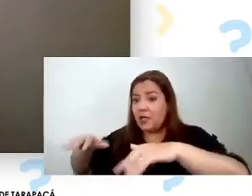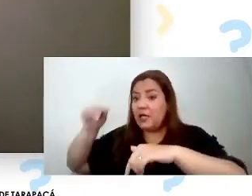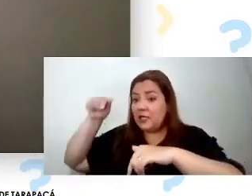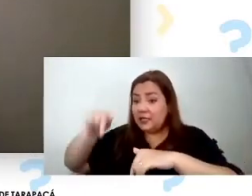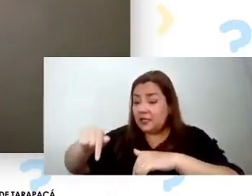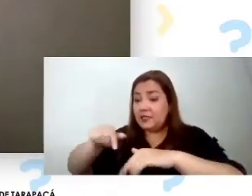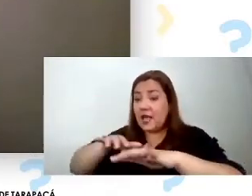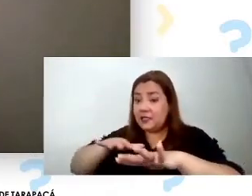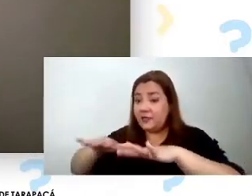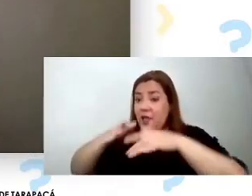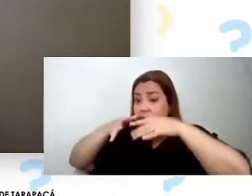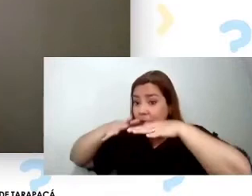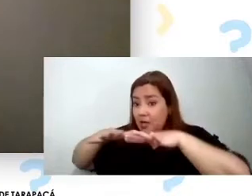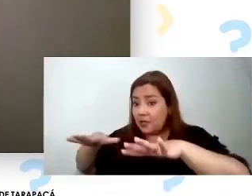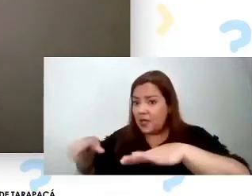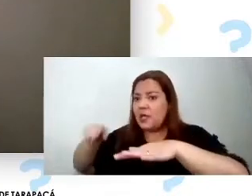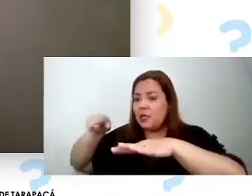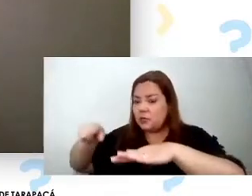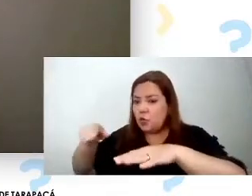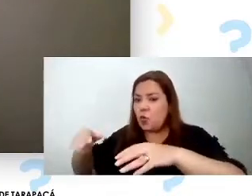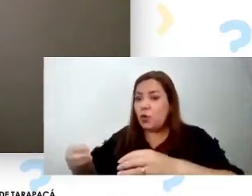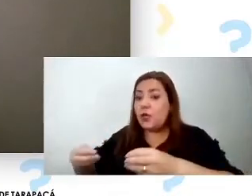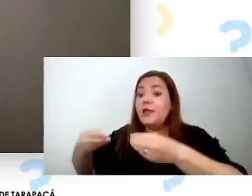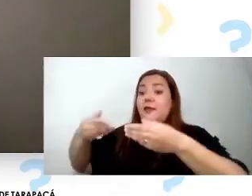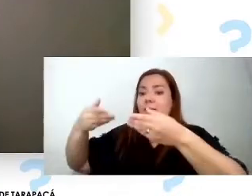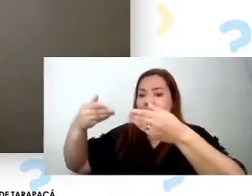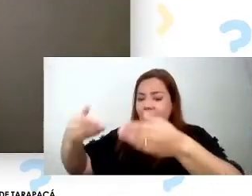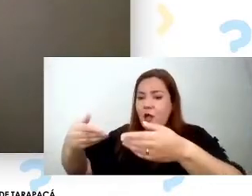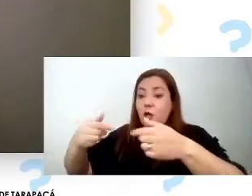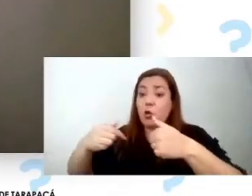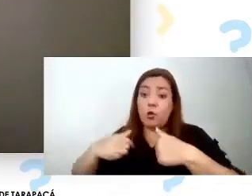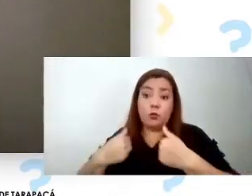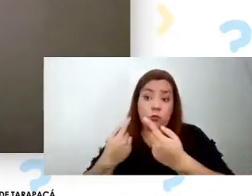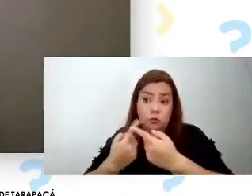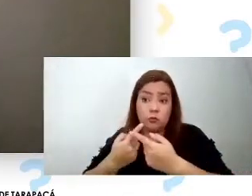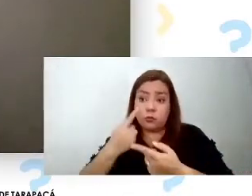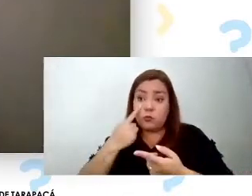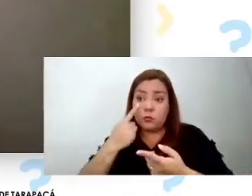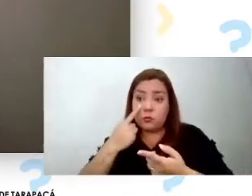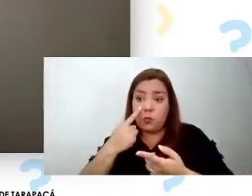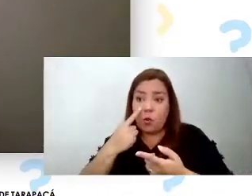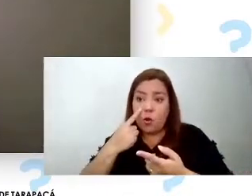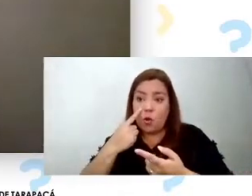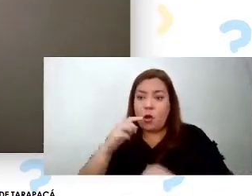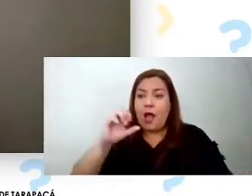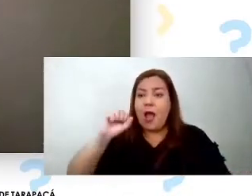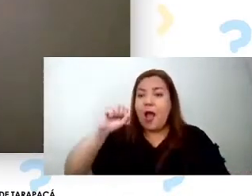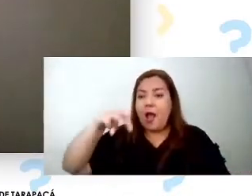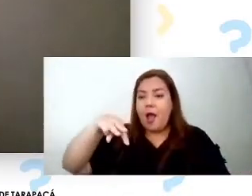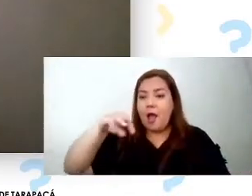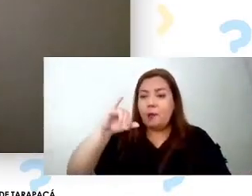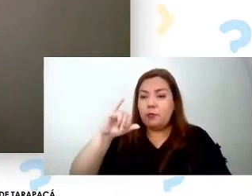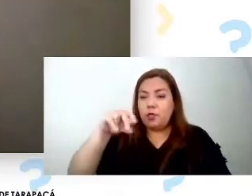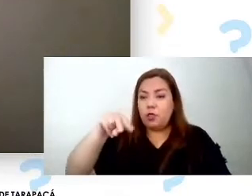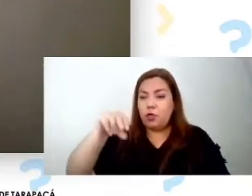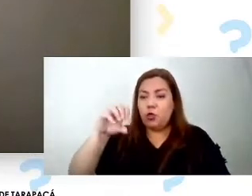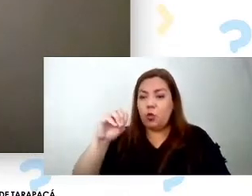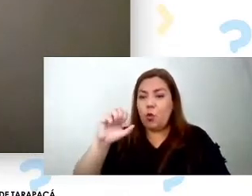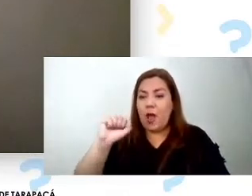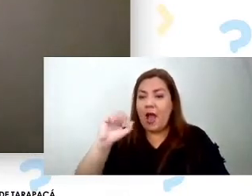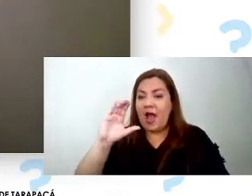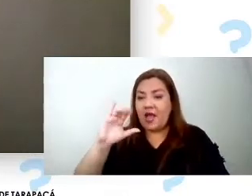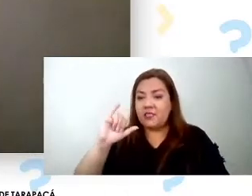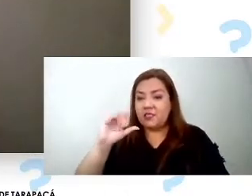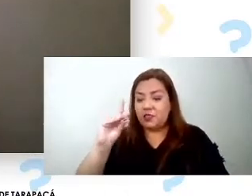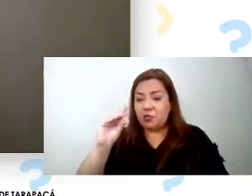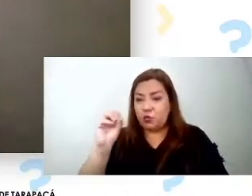marina genera lo que nosotros conocemos como aminoácidos, que vienen siendo parte